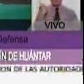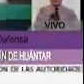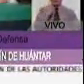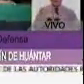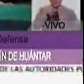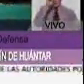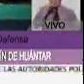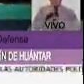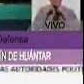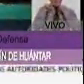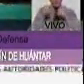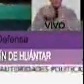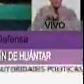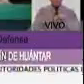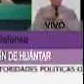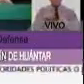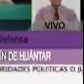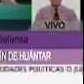así ocurrió.